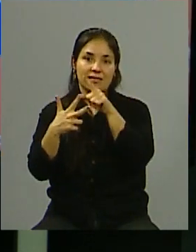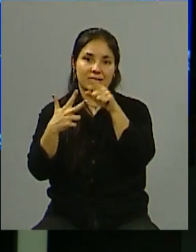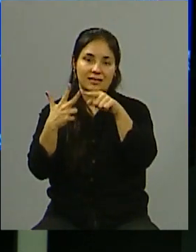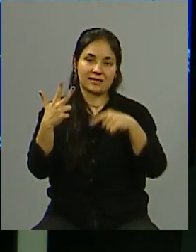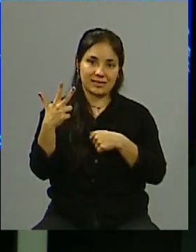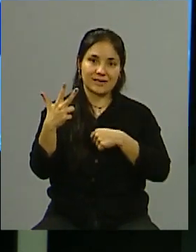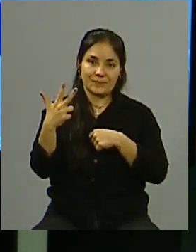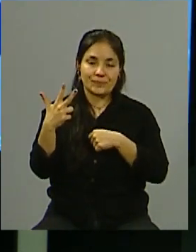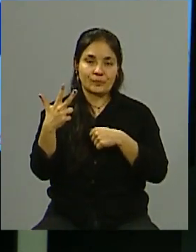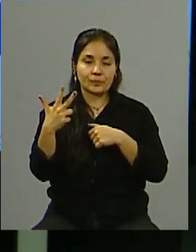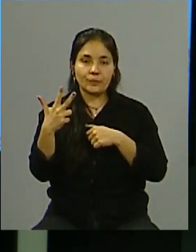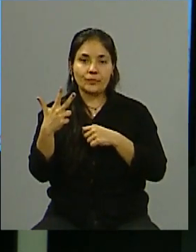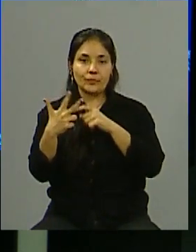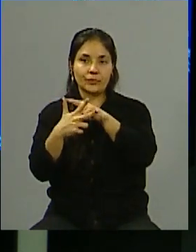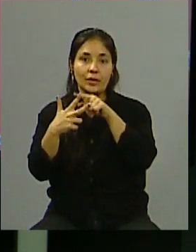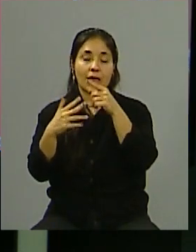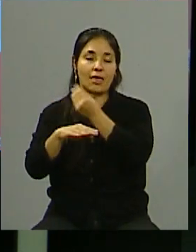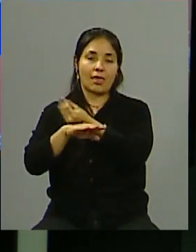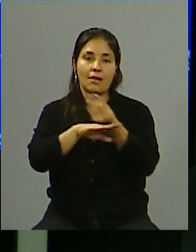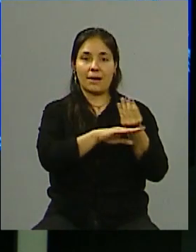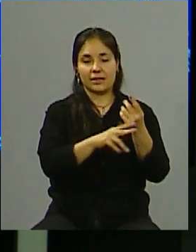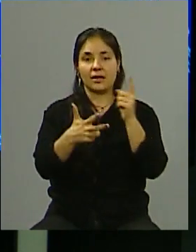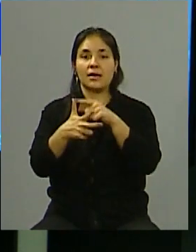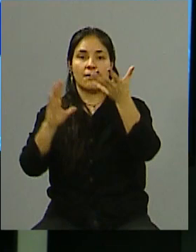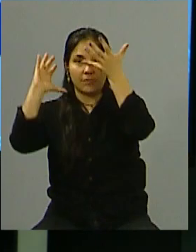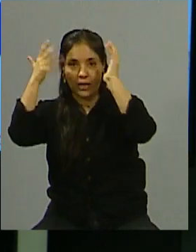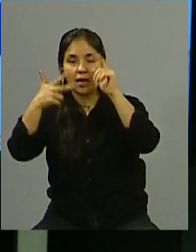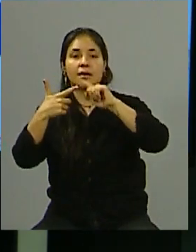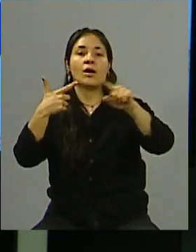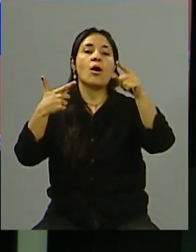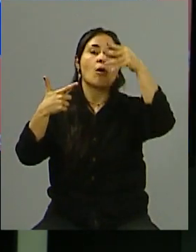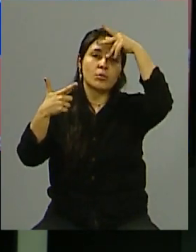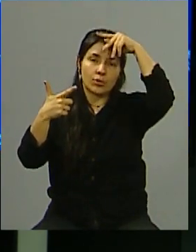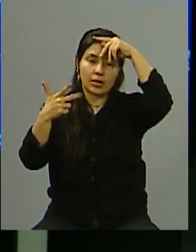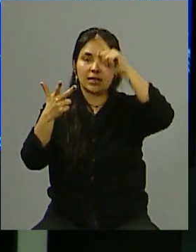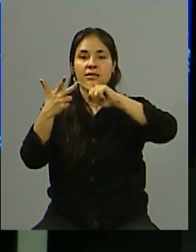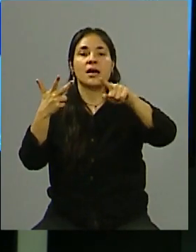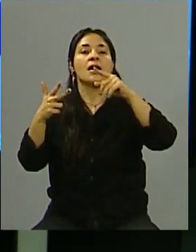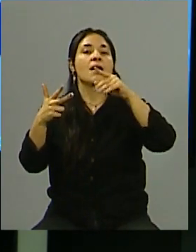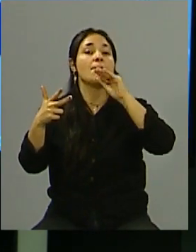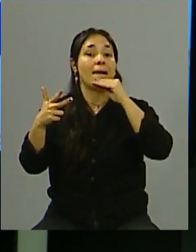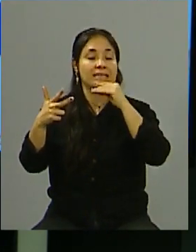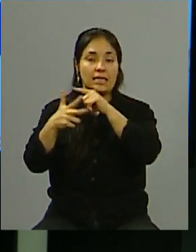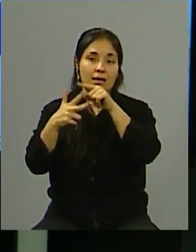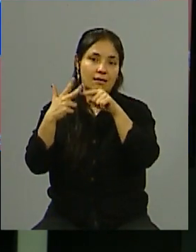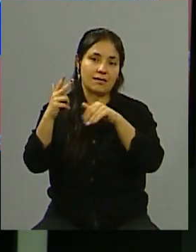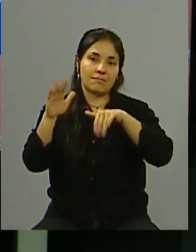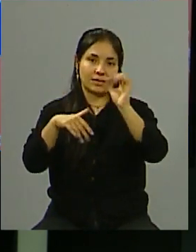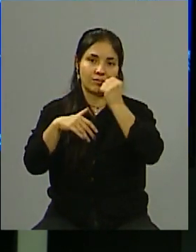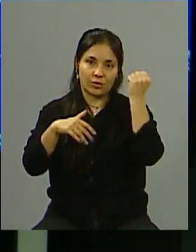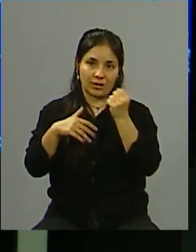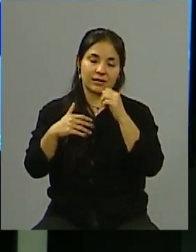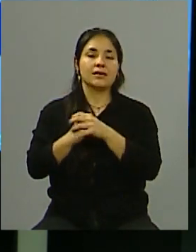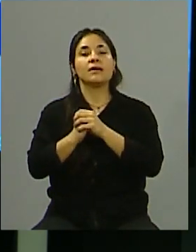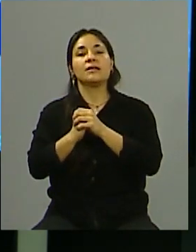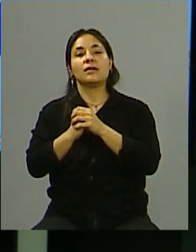tenía el debate, que eran Milei, Bullrich y Sergio Massa. No obstante, creo que más